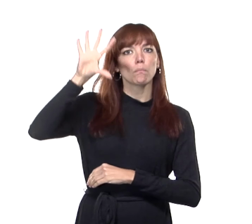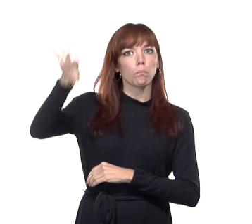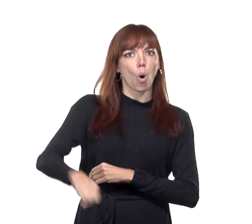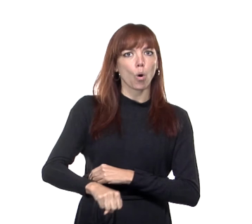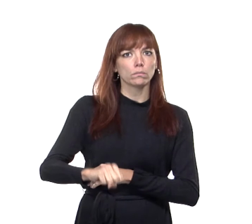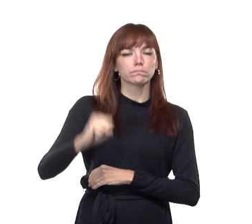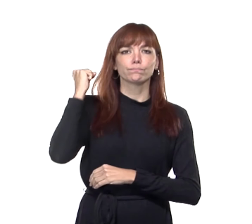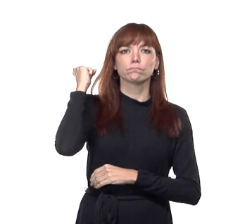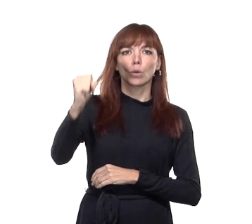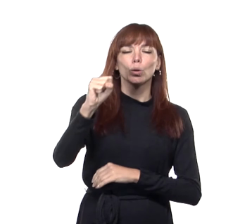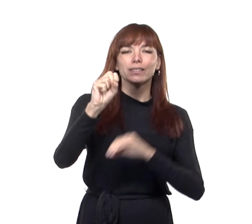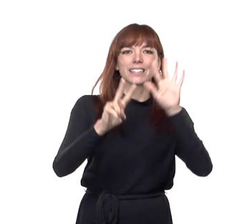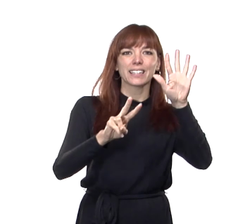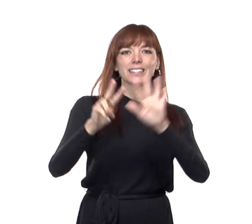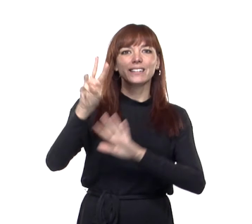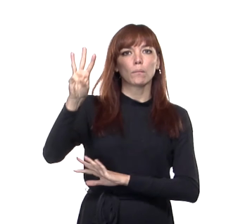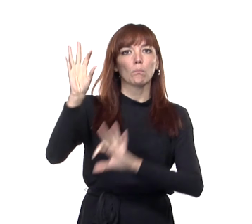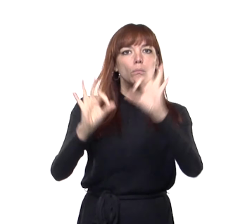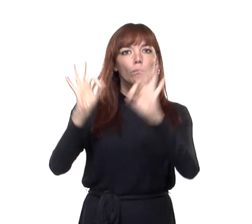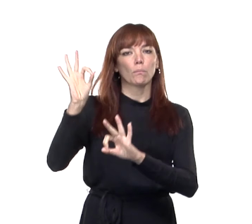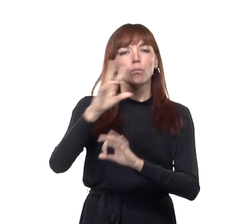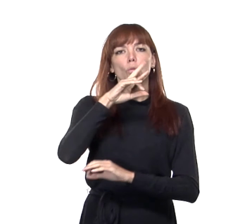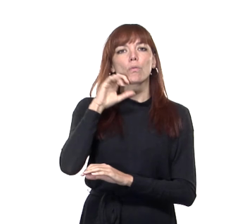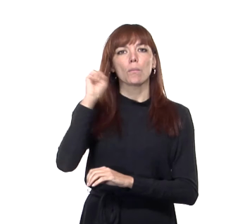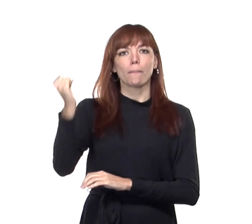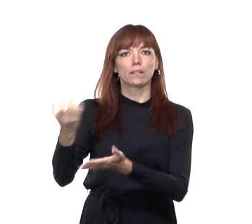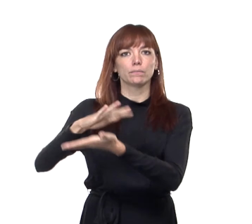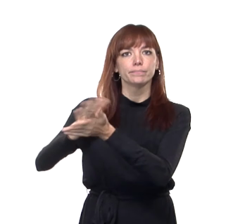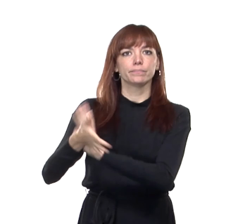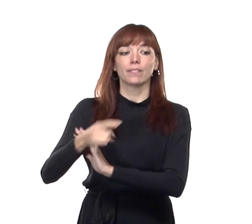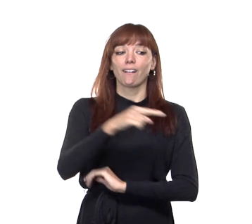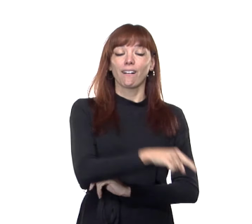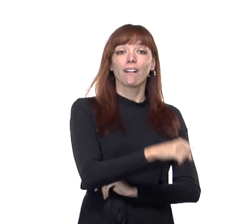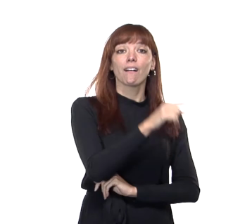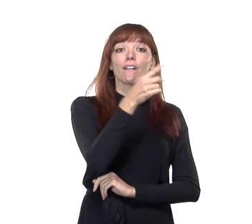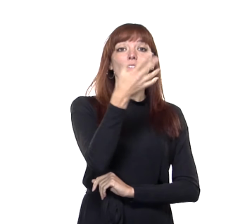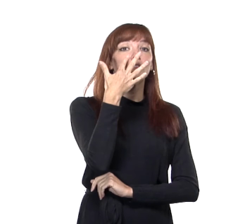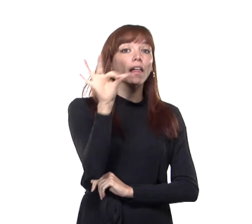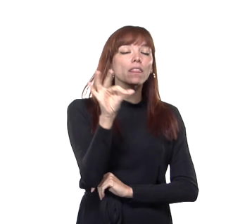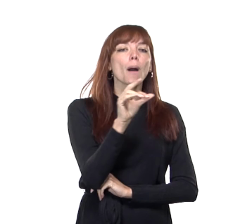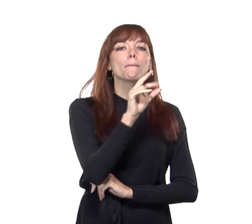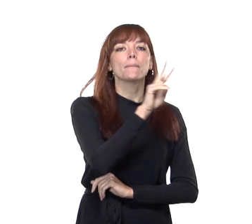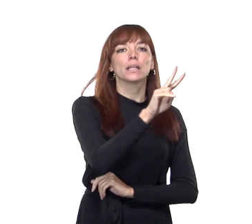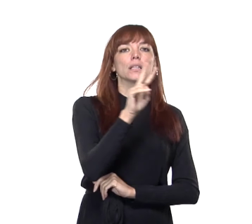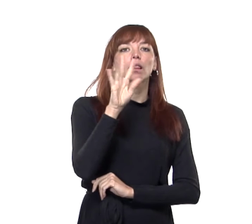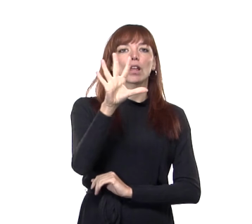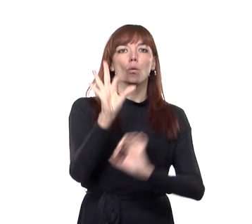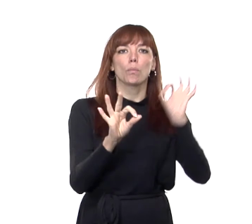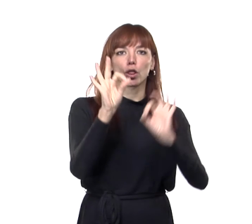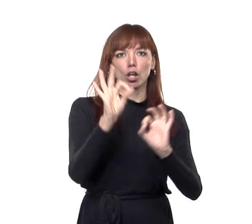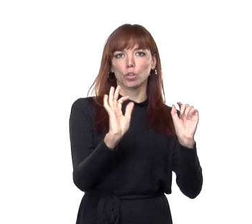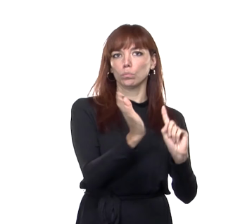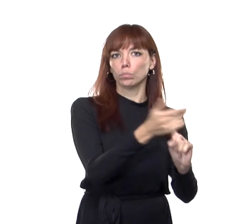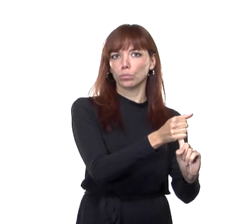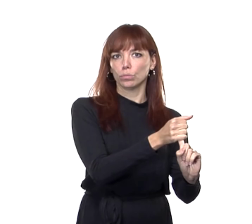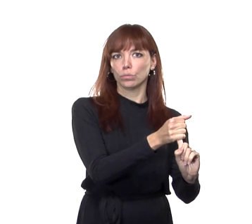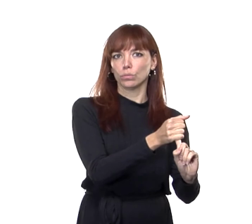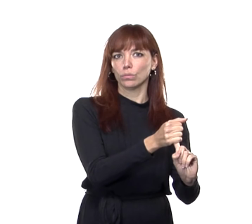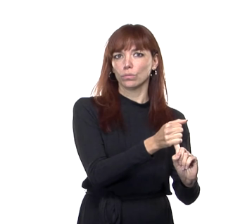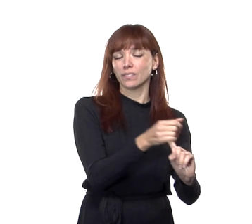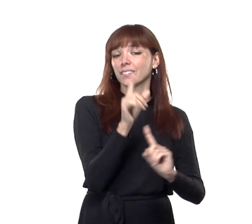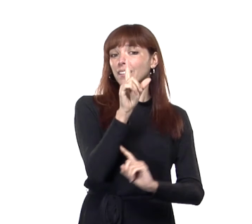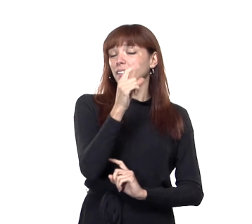al 73% de la población judía y en francia encontraron el 25 por ciento de la población judía y la diferencia son cientos de